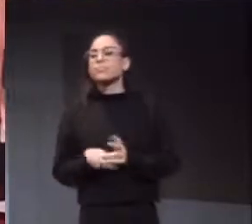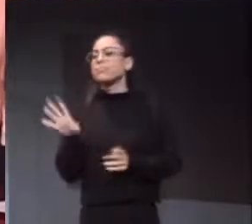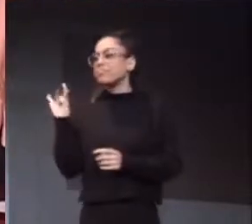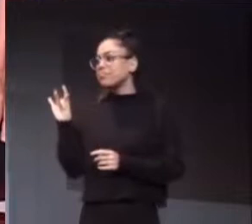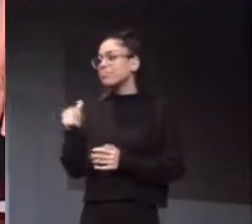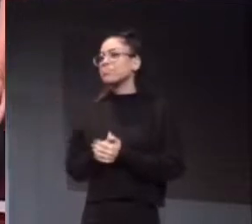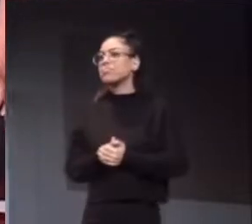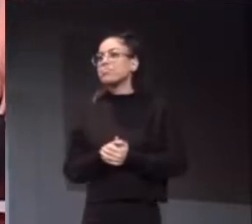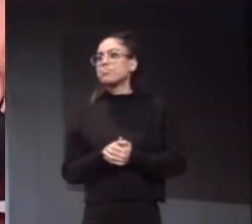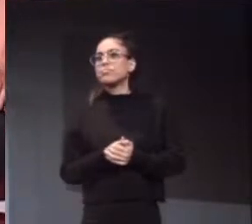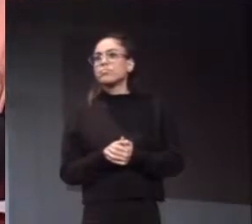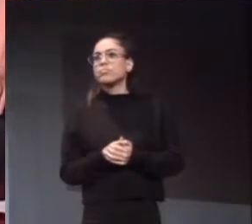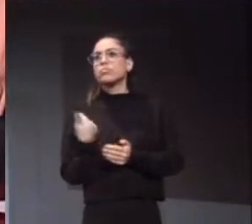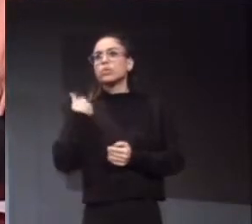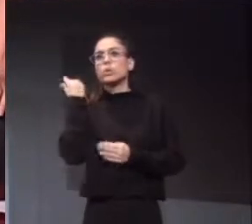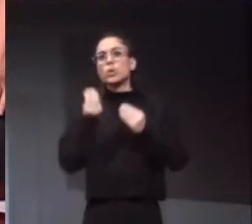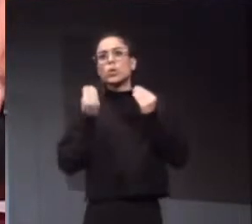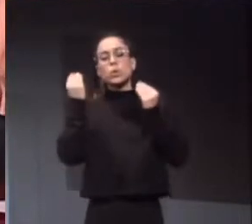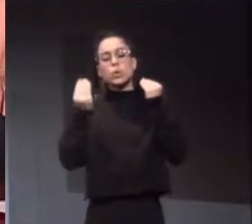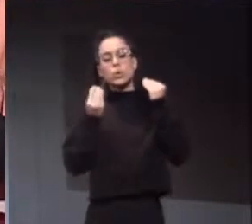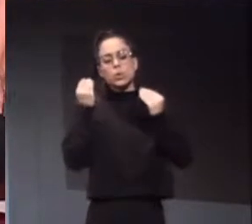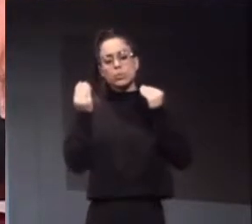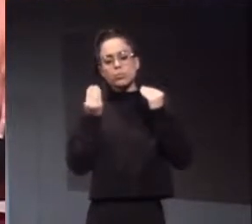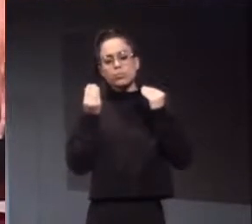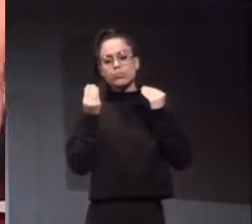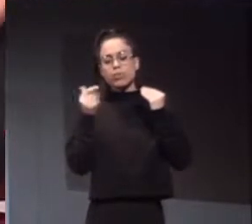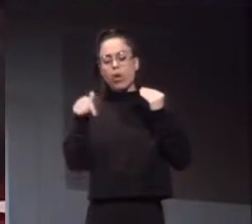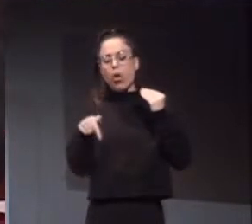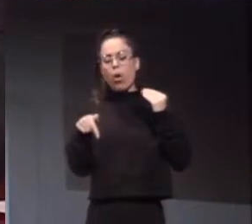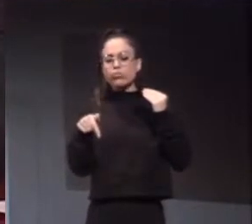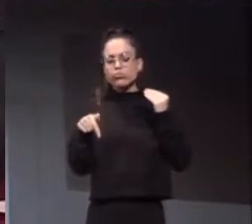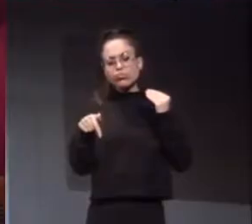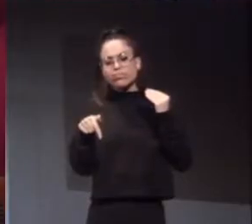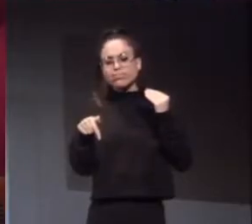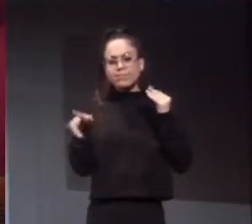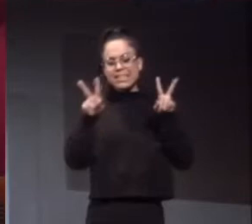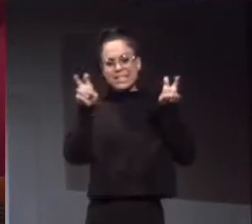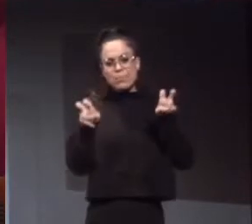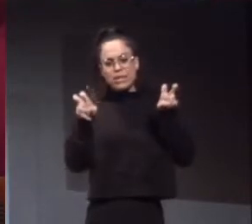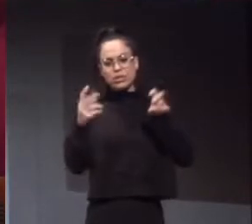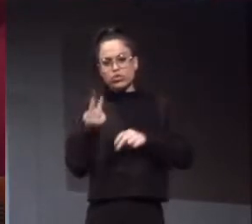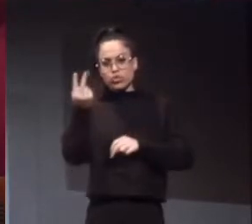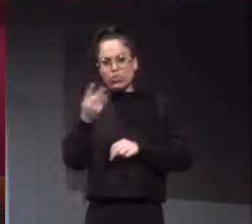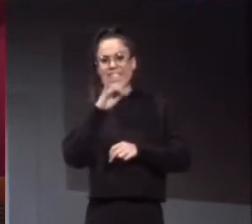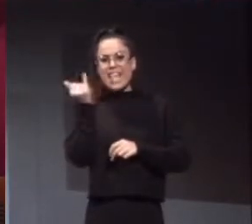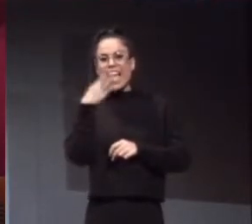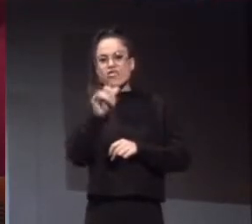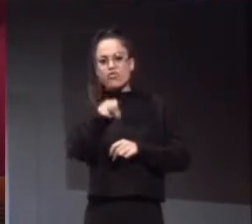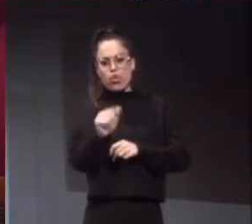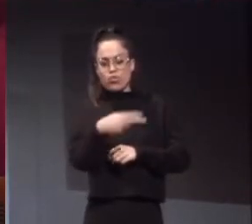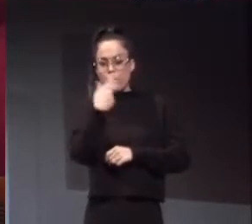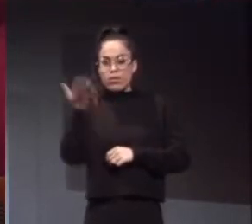bueno yo creo que hoy las cuestiones son dos como bien explica ya yo hace muchos años no es